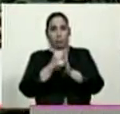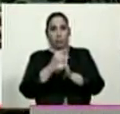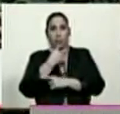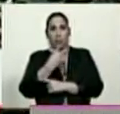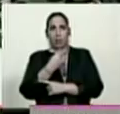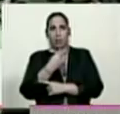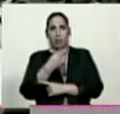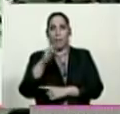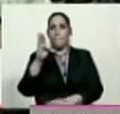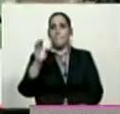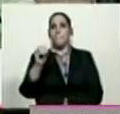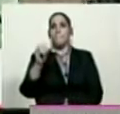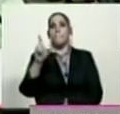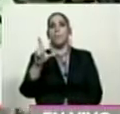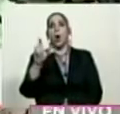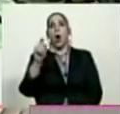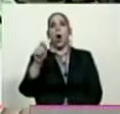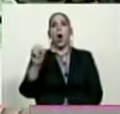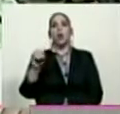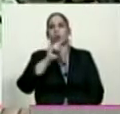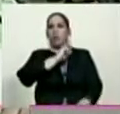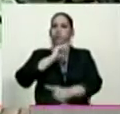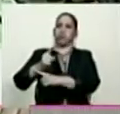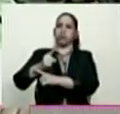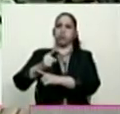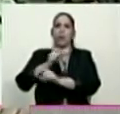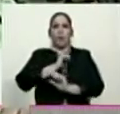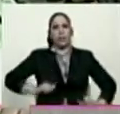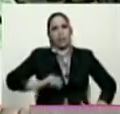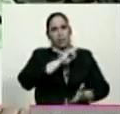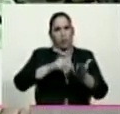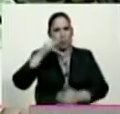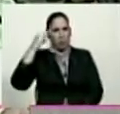John Bolton dándole órdenes a la Fuerza Armada Nacional Bolivariana.